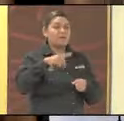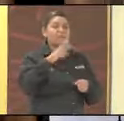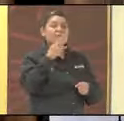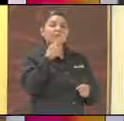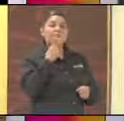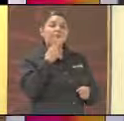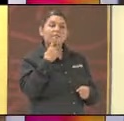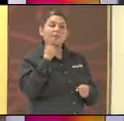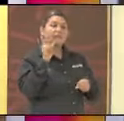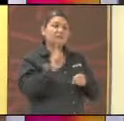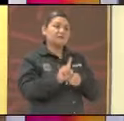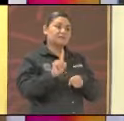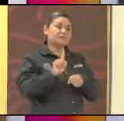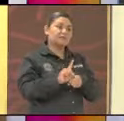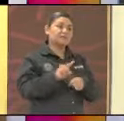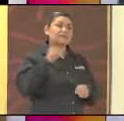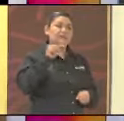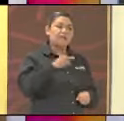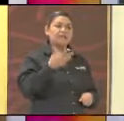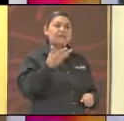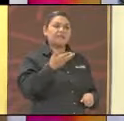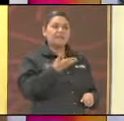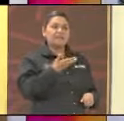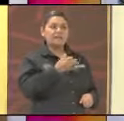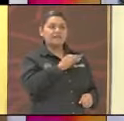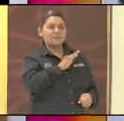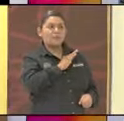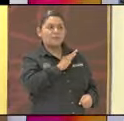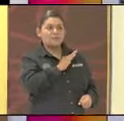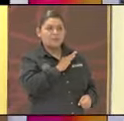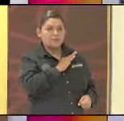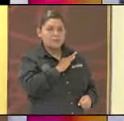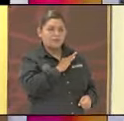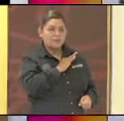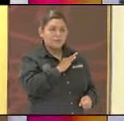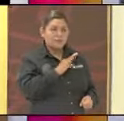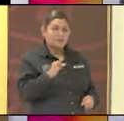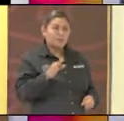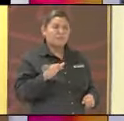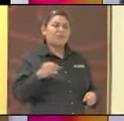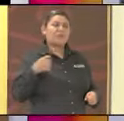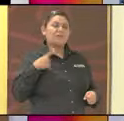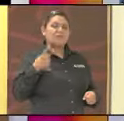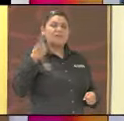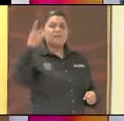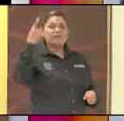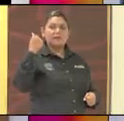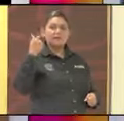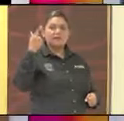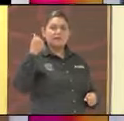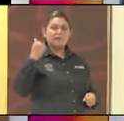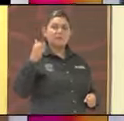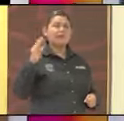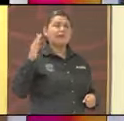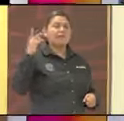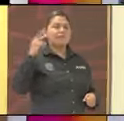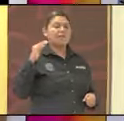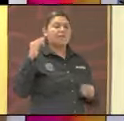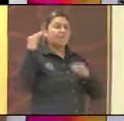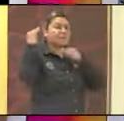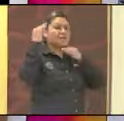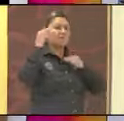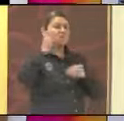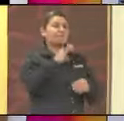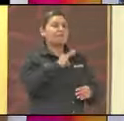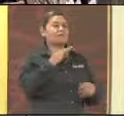cada día y que tengan la posibilidad, y se los ofrecí, de las becas a nivel superior. Lo que queremos